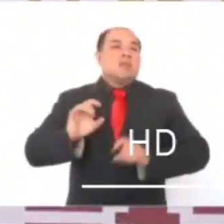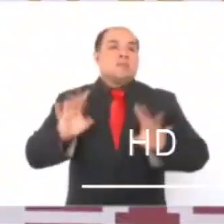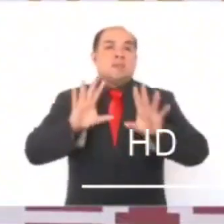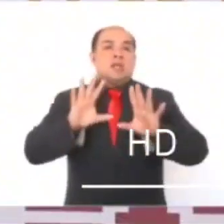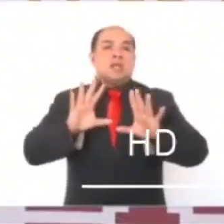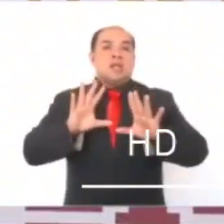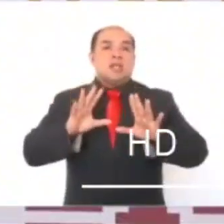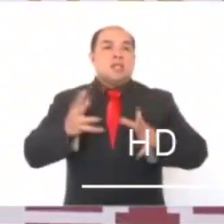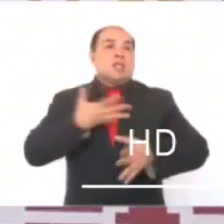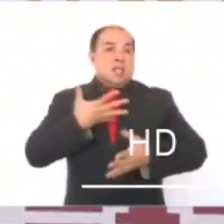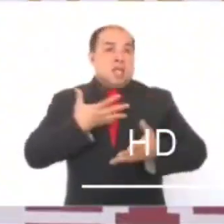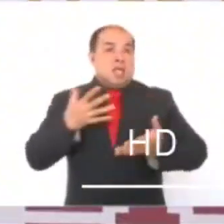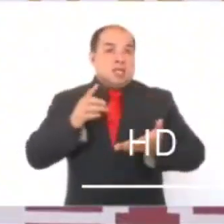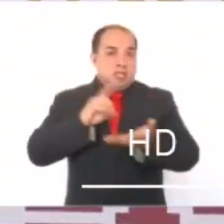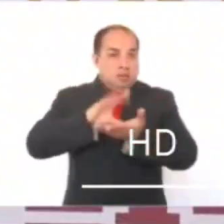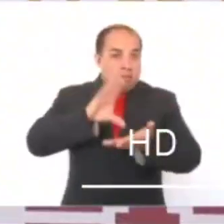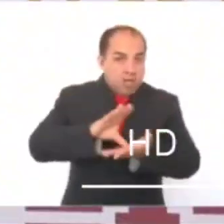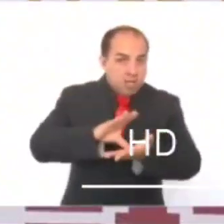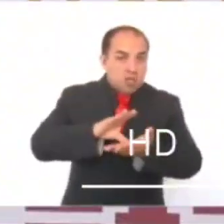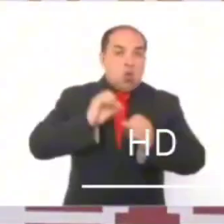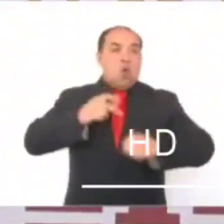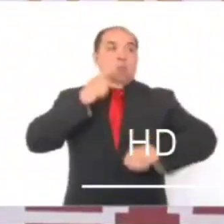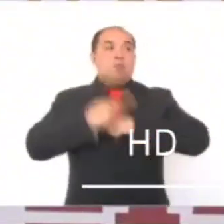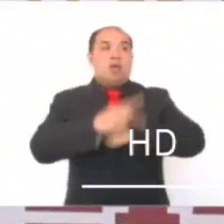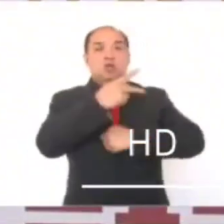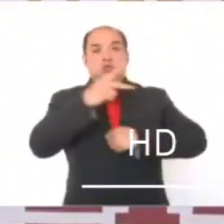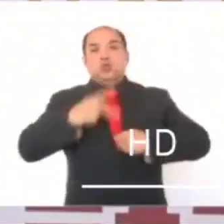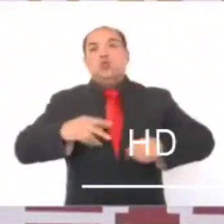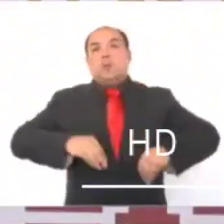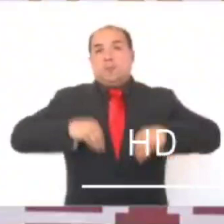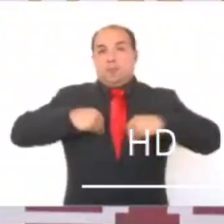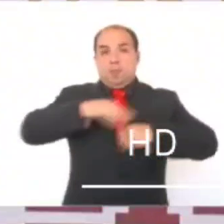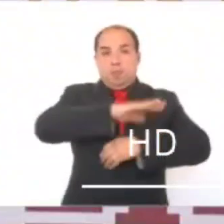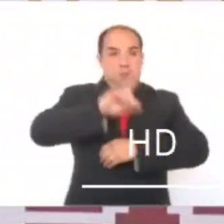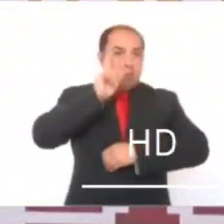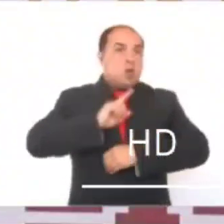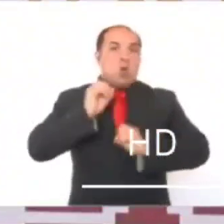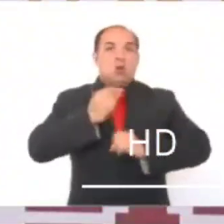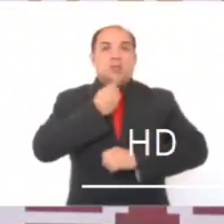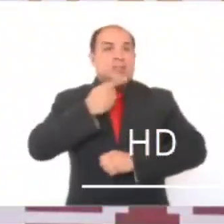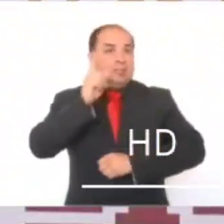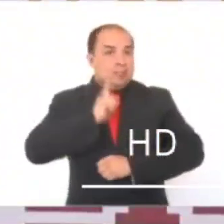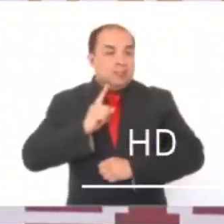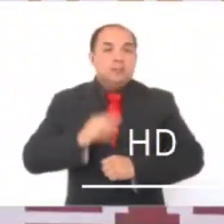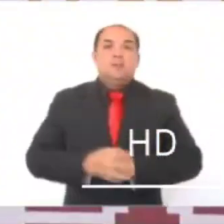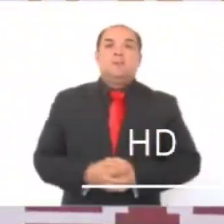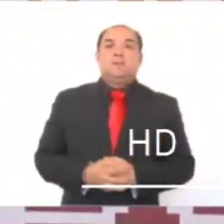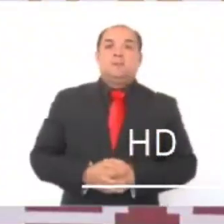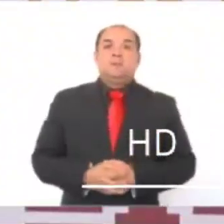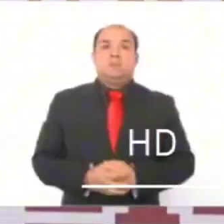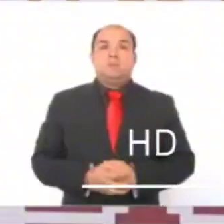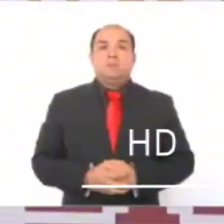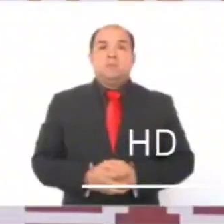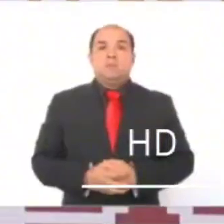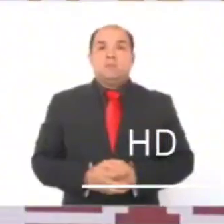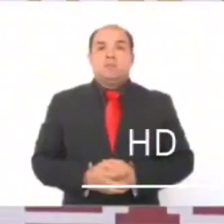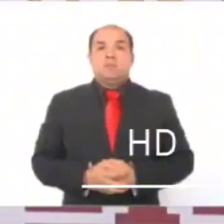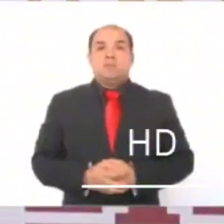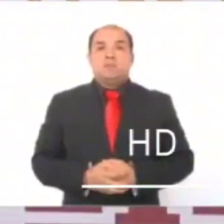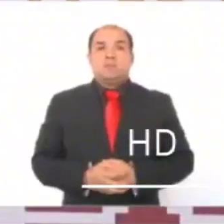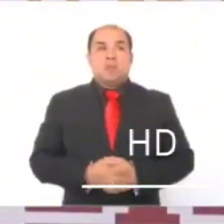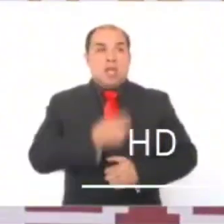discapacidad, poner peligro en la vida de las mujeres y las niñas. Las consecuencias de estos